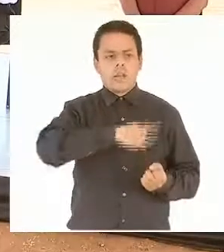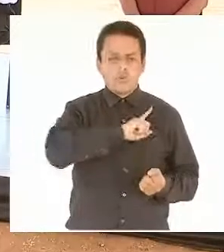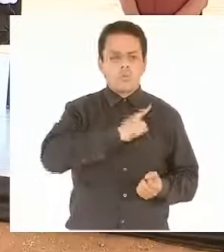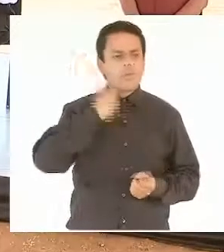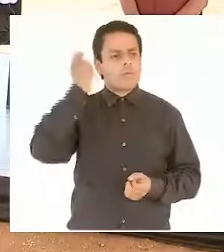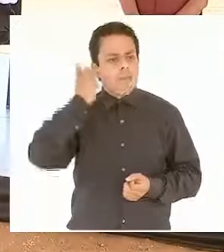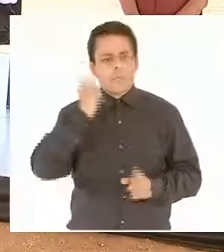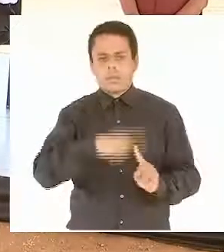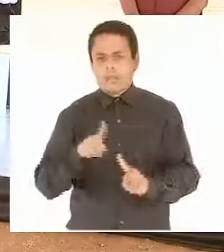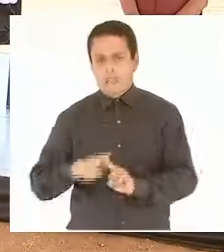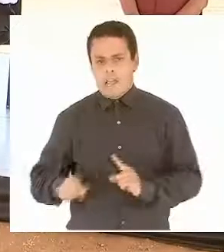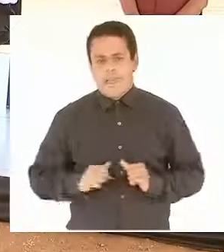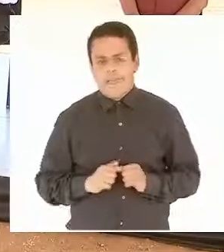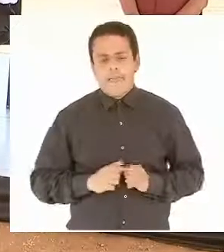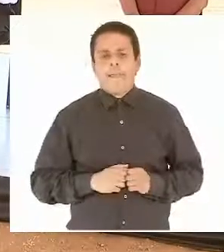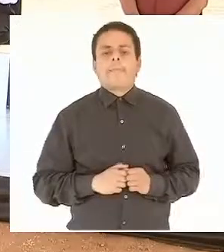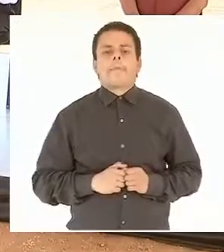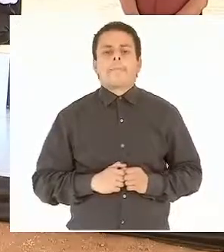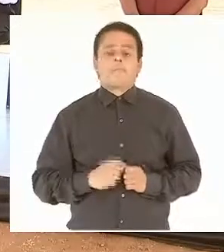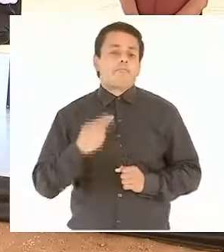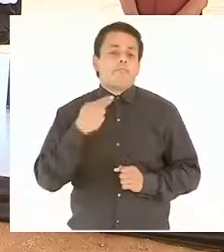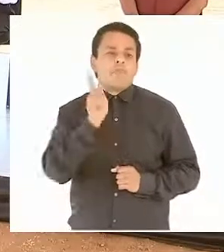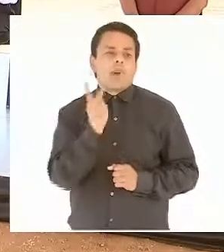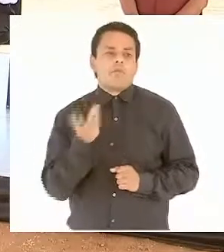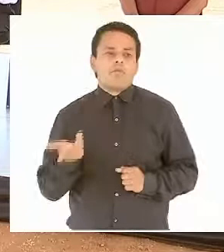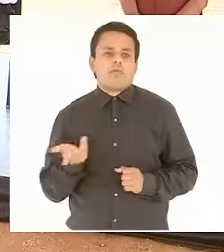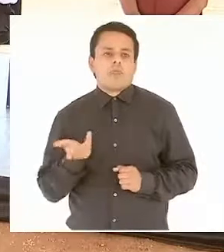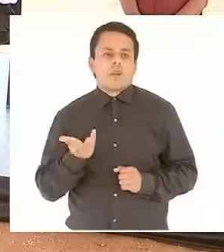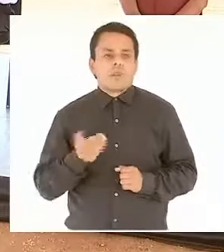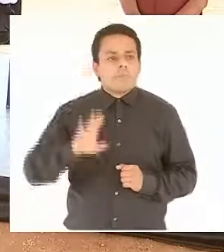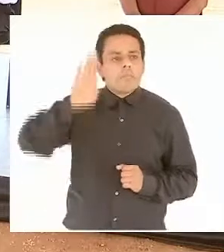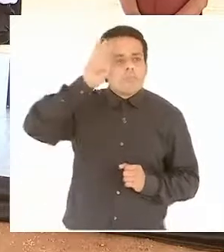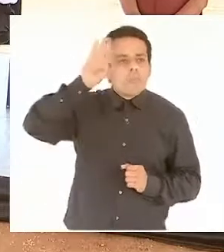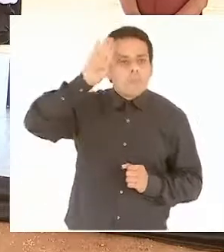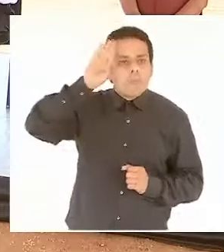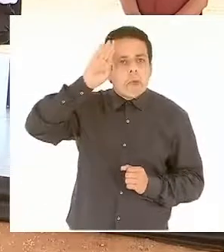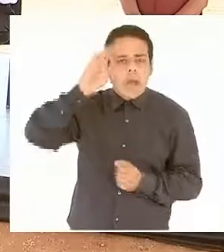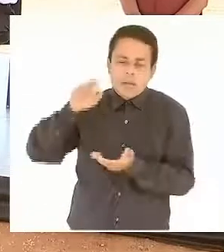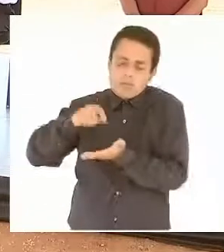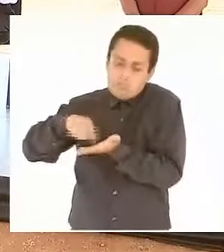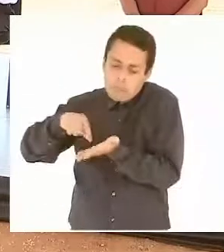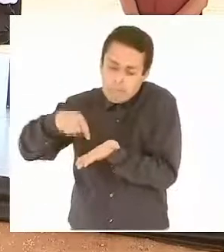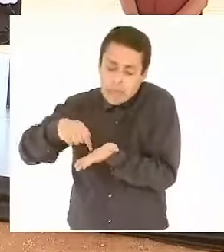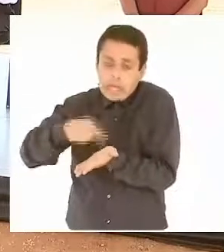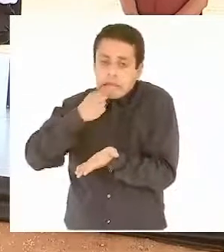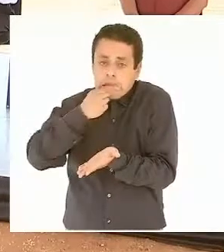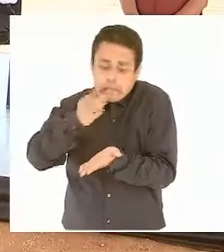solo es teoría,